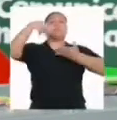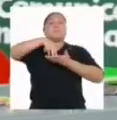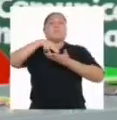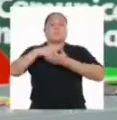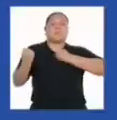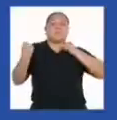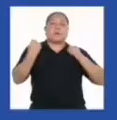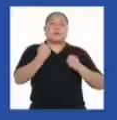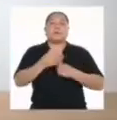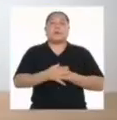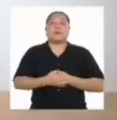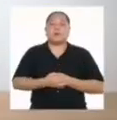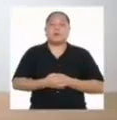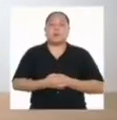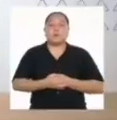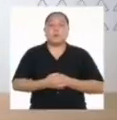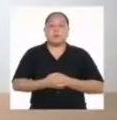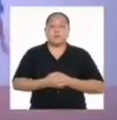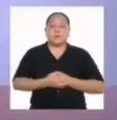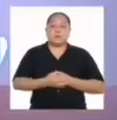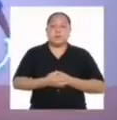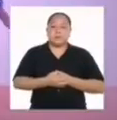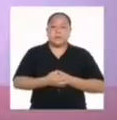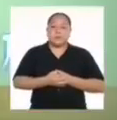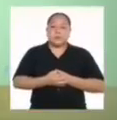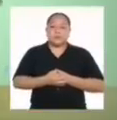la energía y el ánimo.